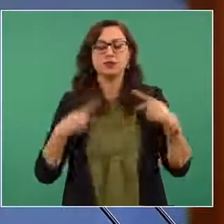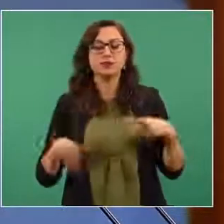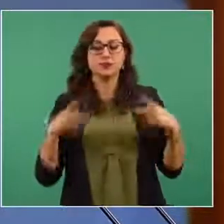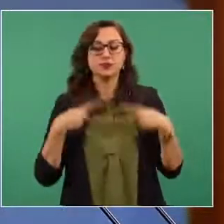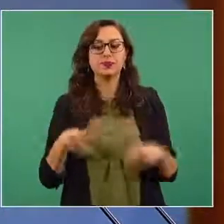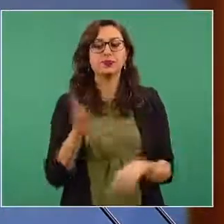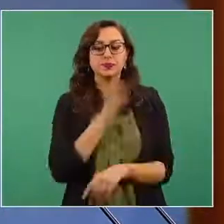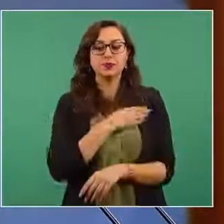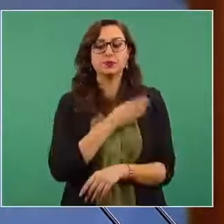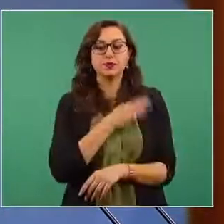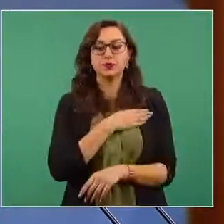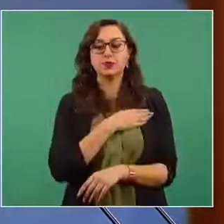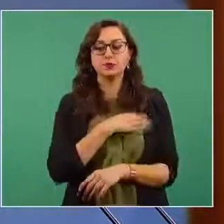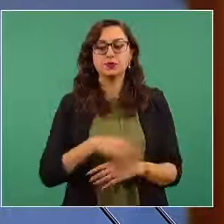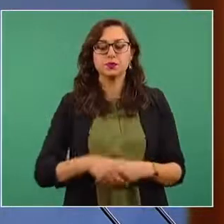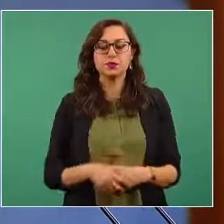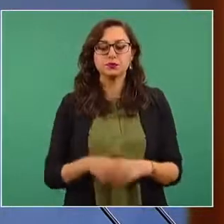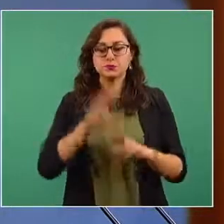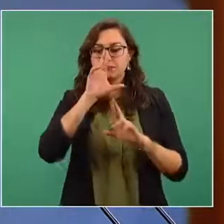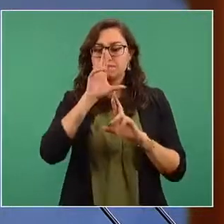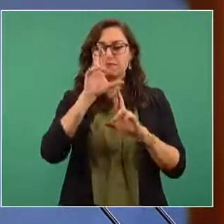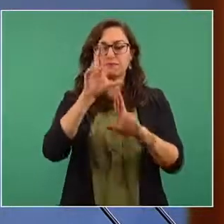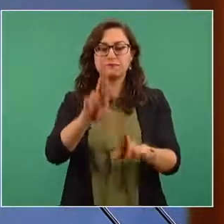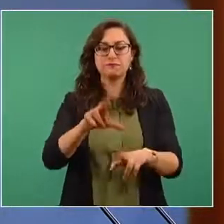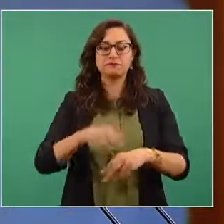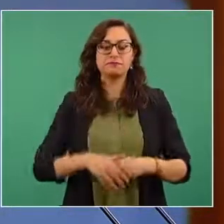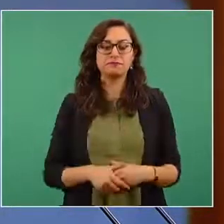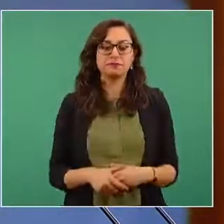más la gente